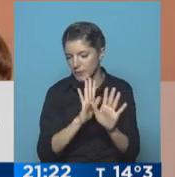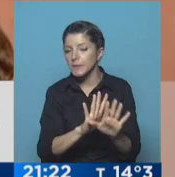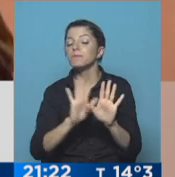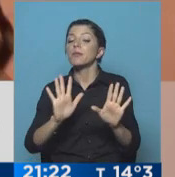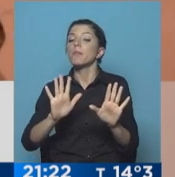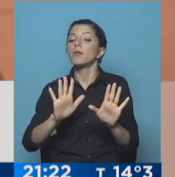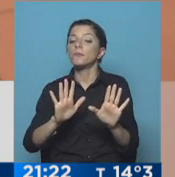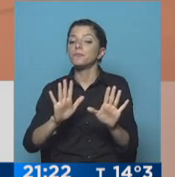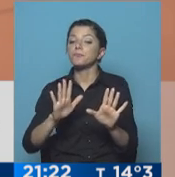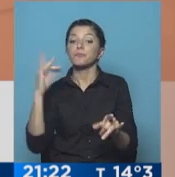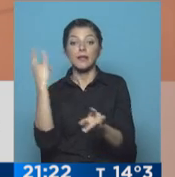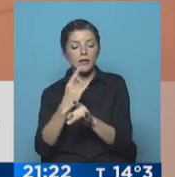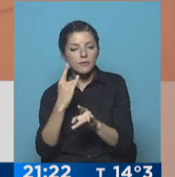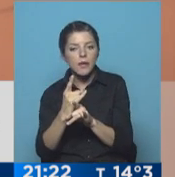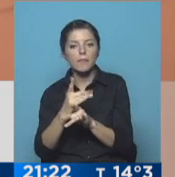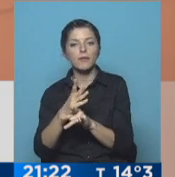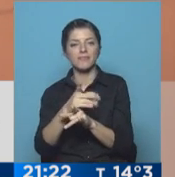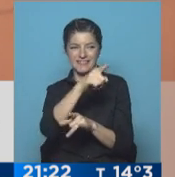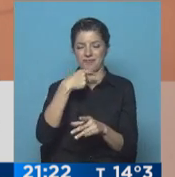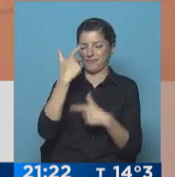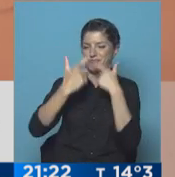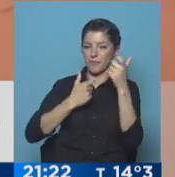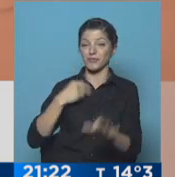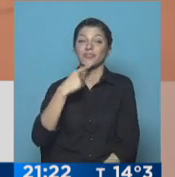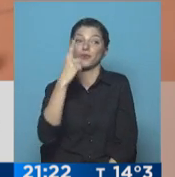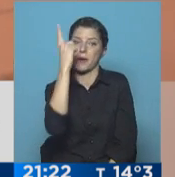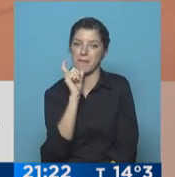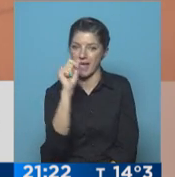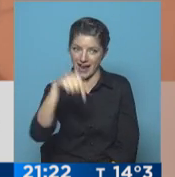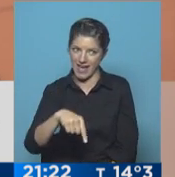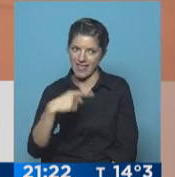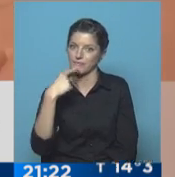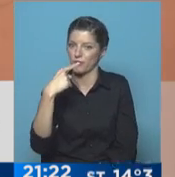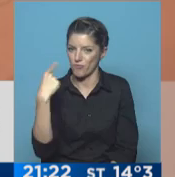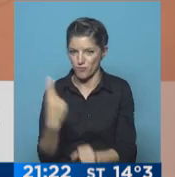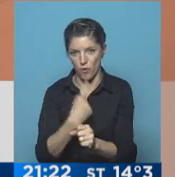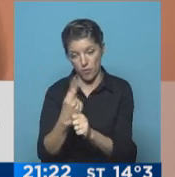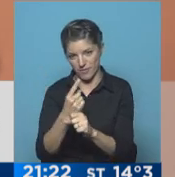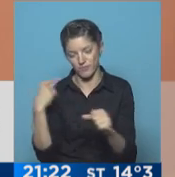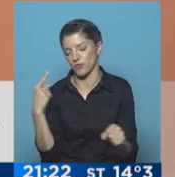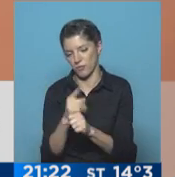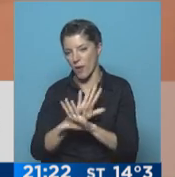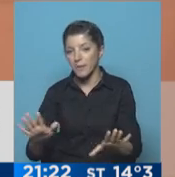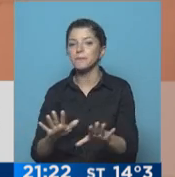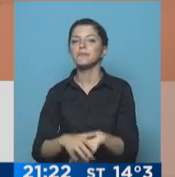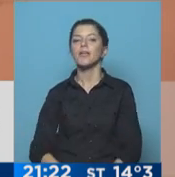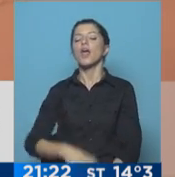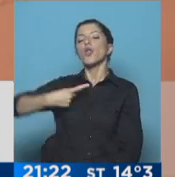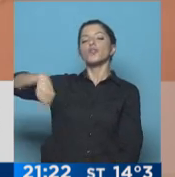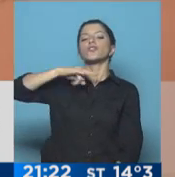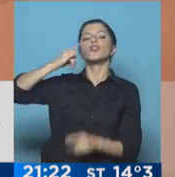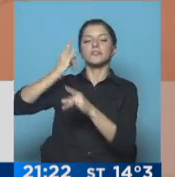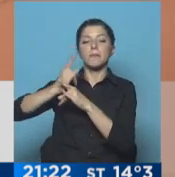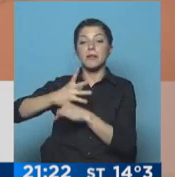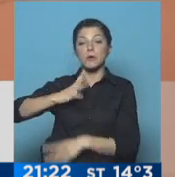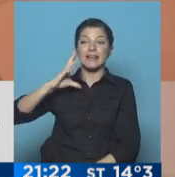siempre, cuando íbamos, y se rió mucho porque le dije una palabra que no la voy a decir acá porque no se puede, siempre andábamos con cara